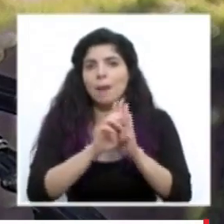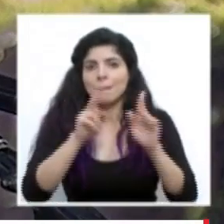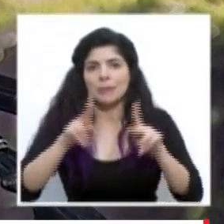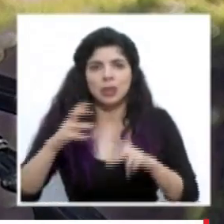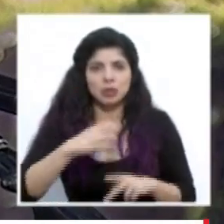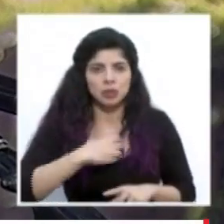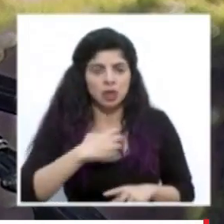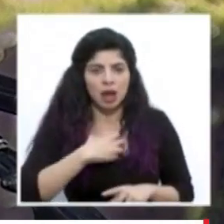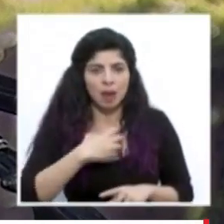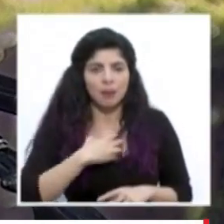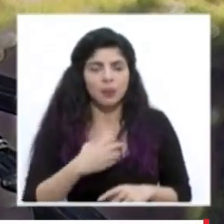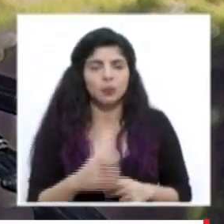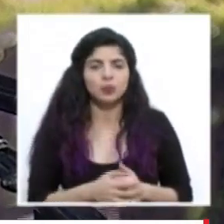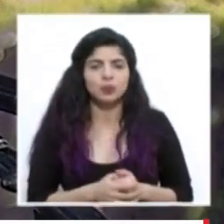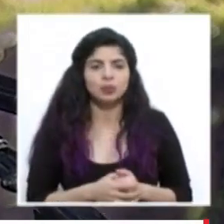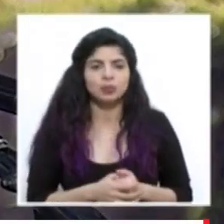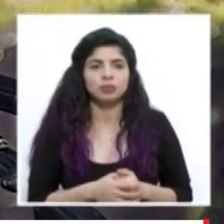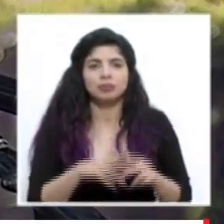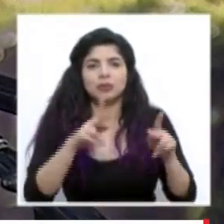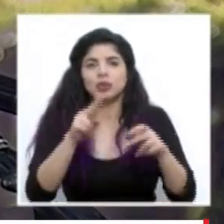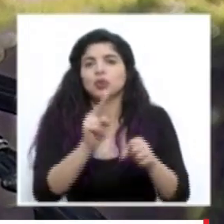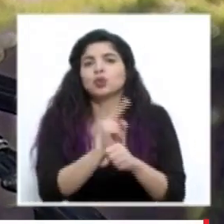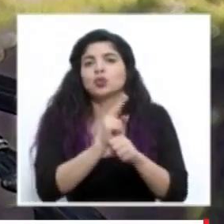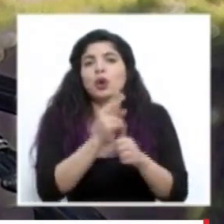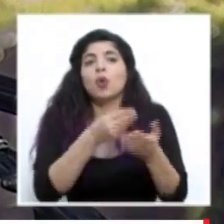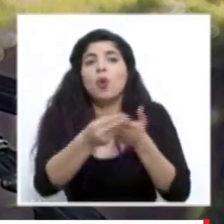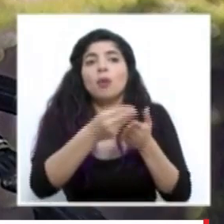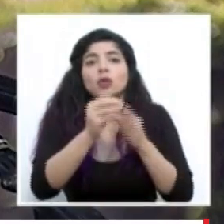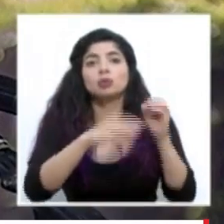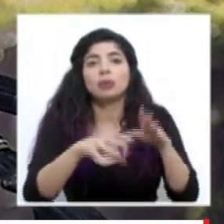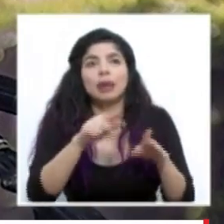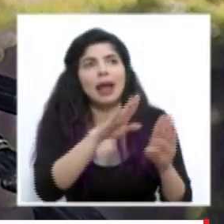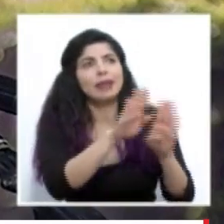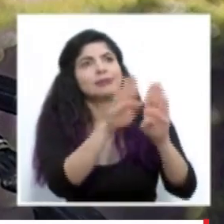están llegando de usuarios de supermercados.